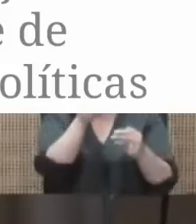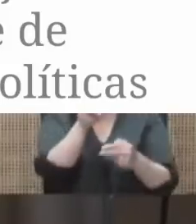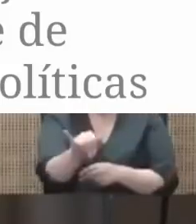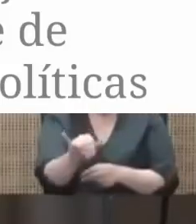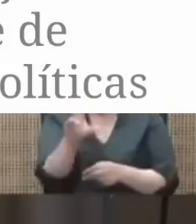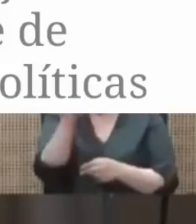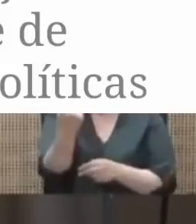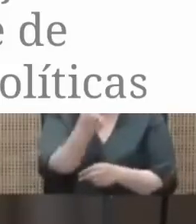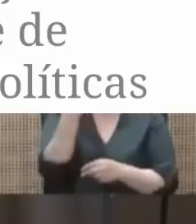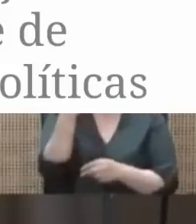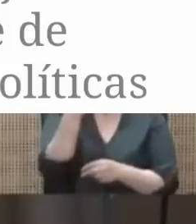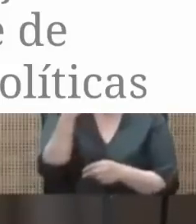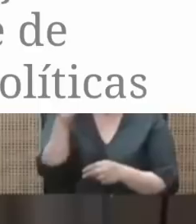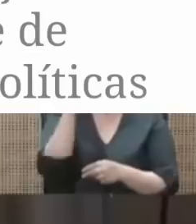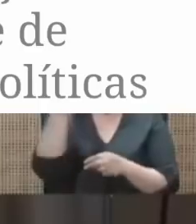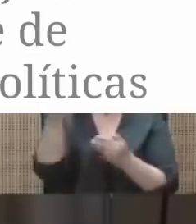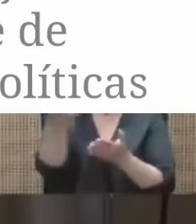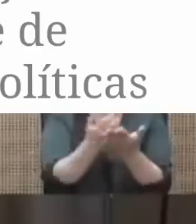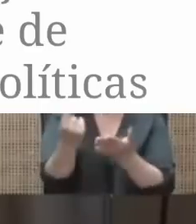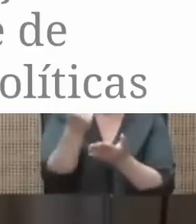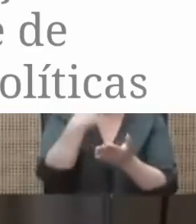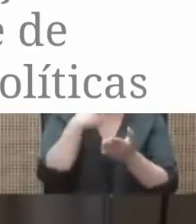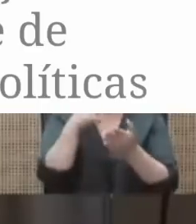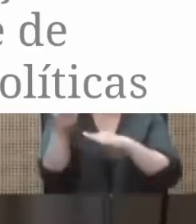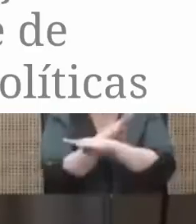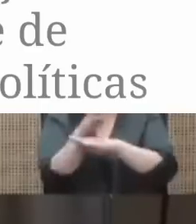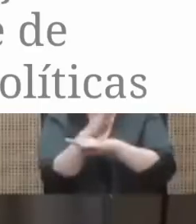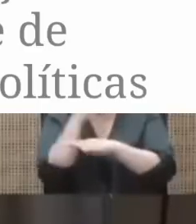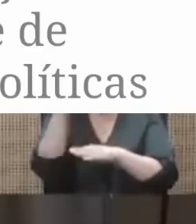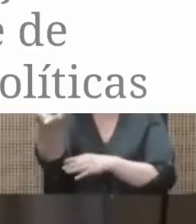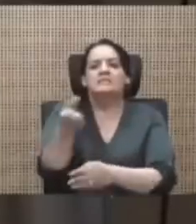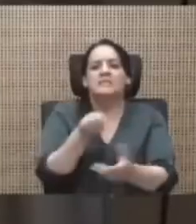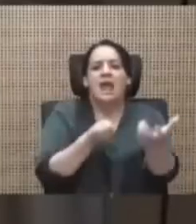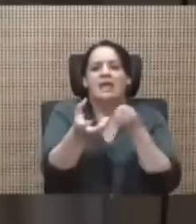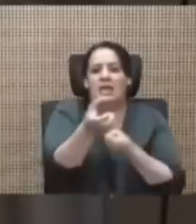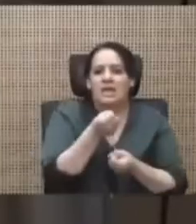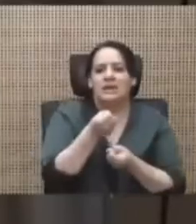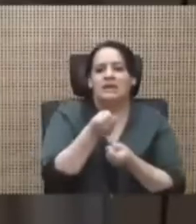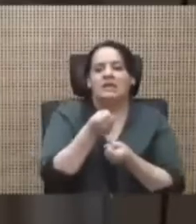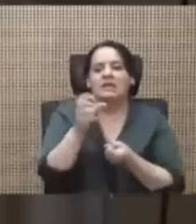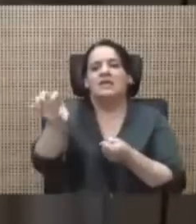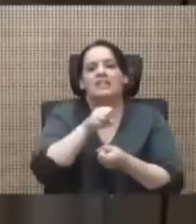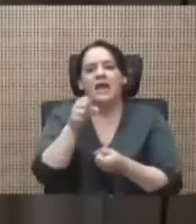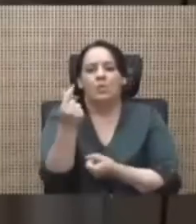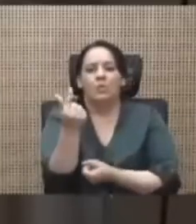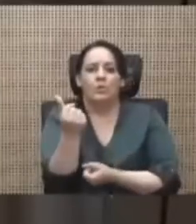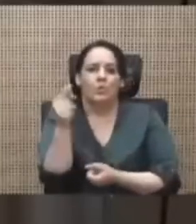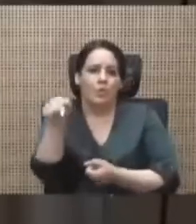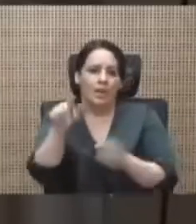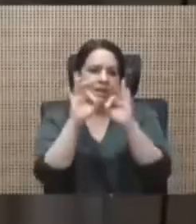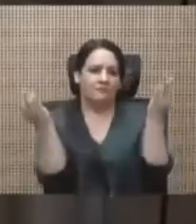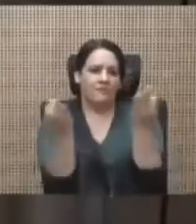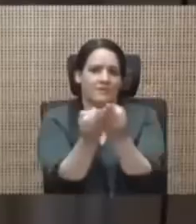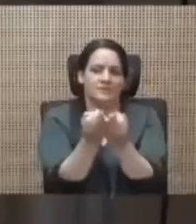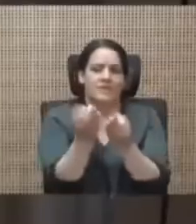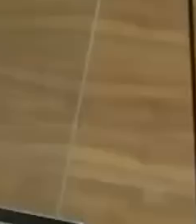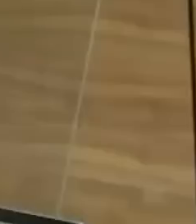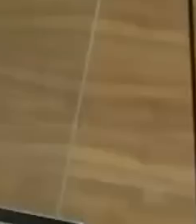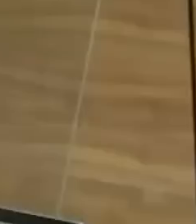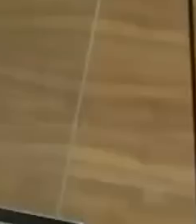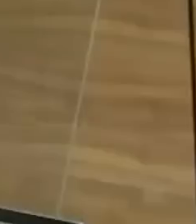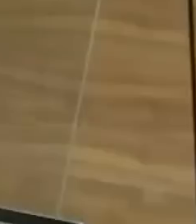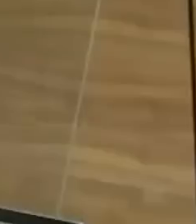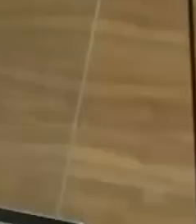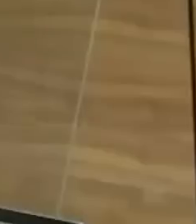de expresión de la gente y para hacer esto más claro tenemos a la campeona de la asamblea que nos Explica lo siguiente